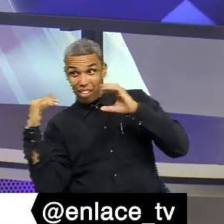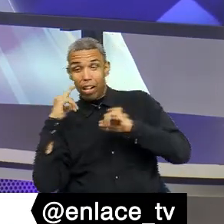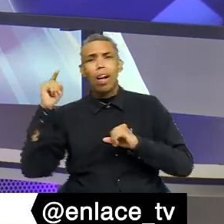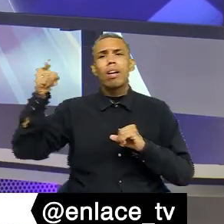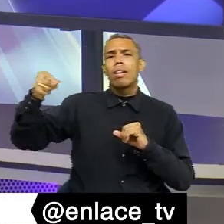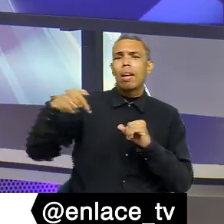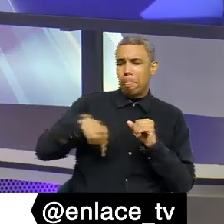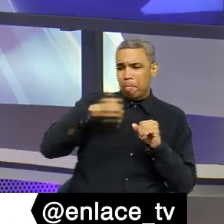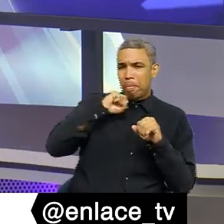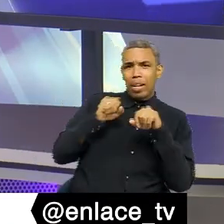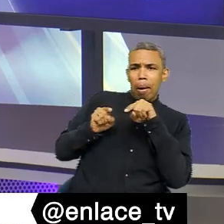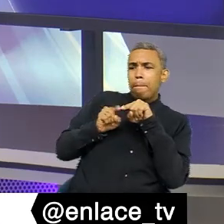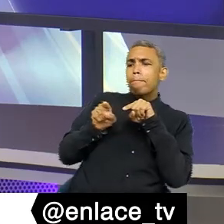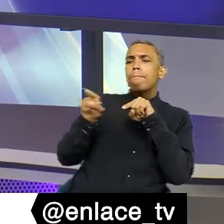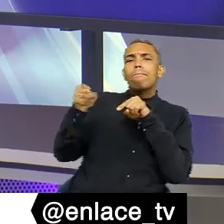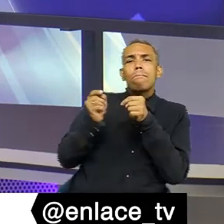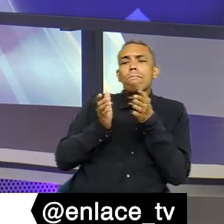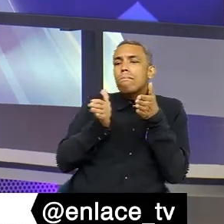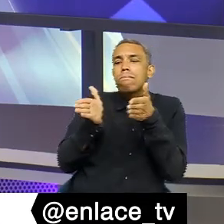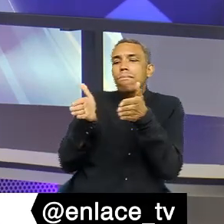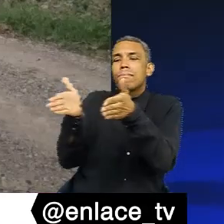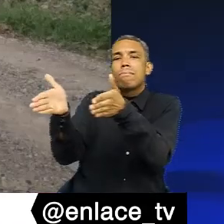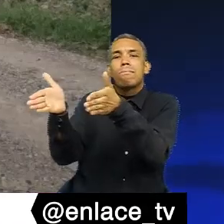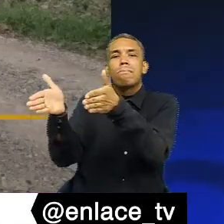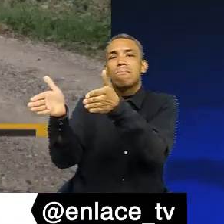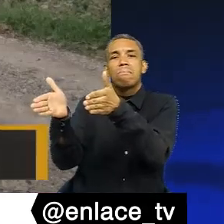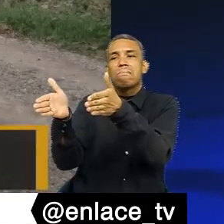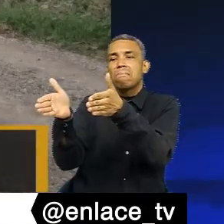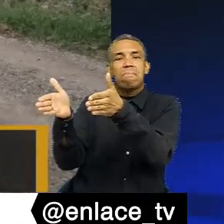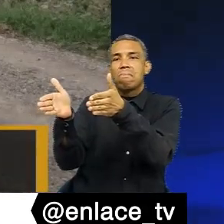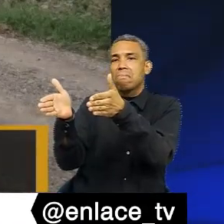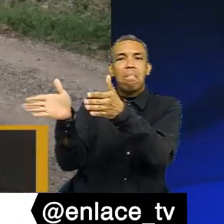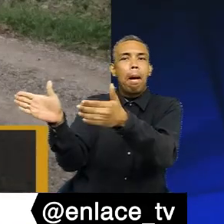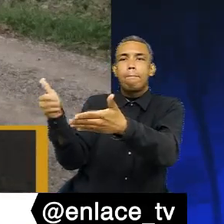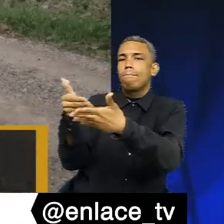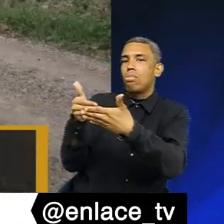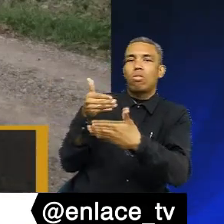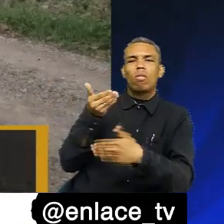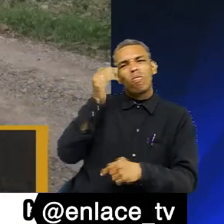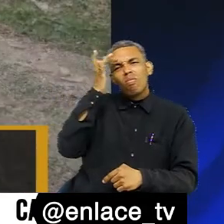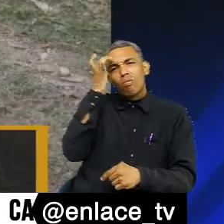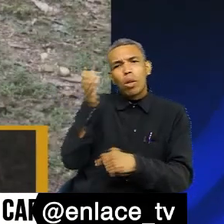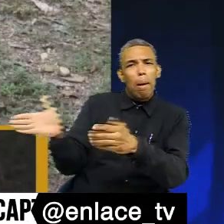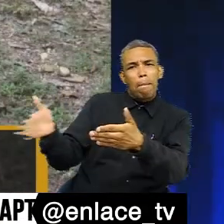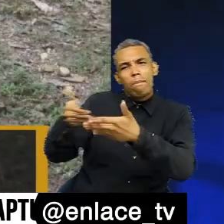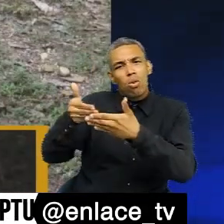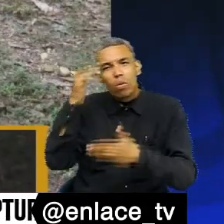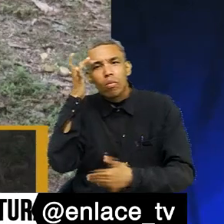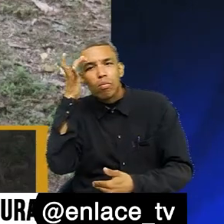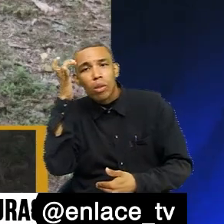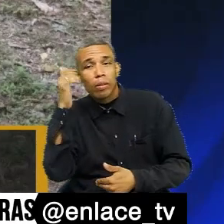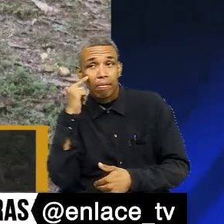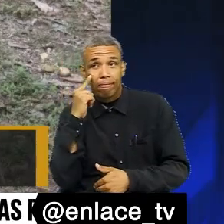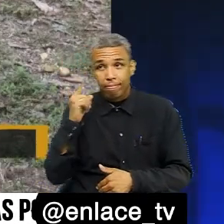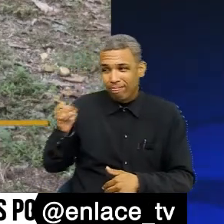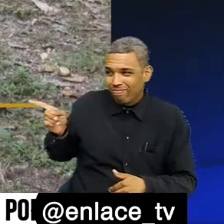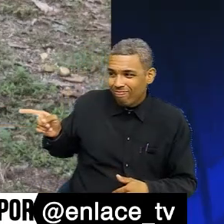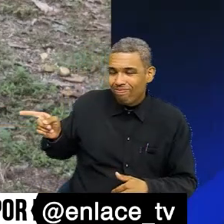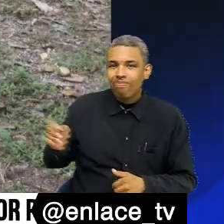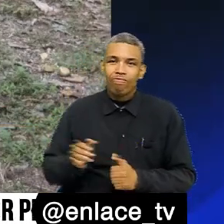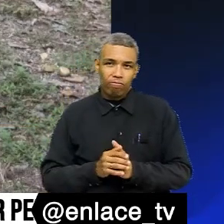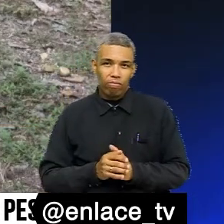a esta zona rural de Barranca Bermeja. Incomunicada continúa la vía que de Barranca Bermeja conduce a la Meseta de San Rafael.